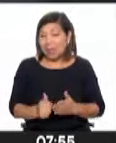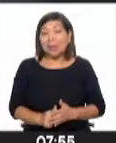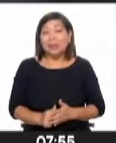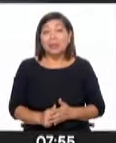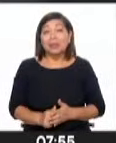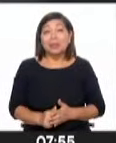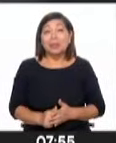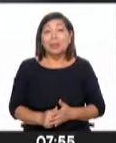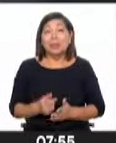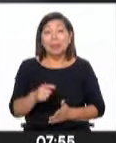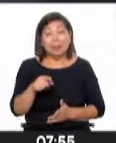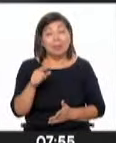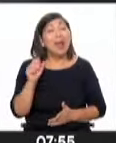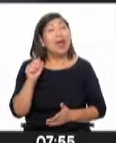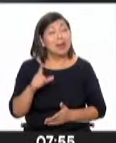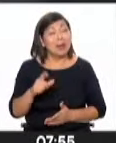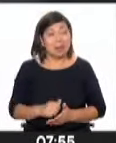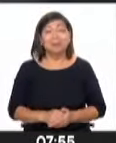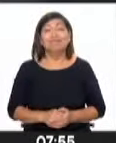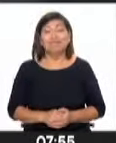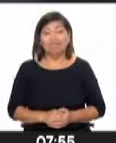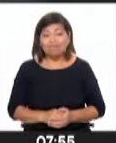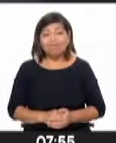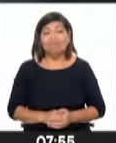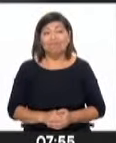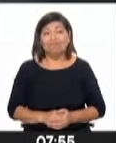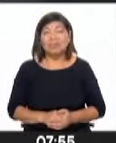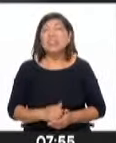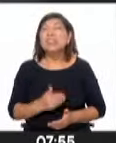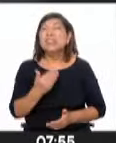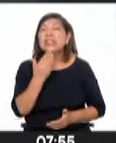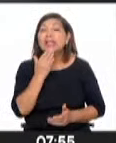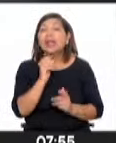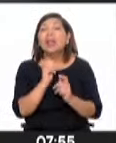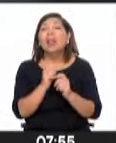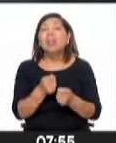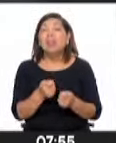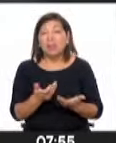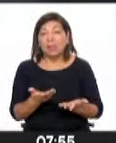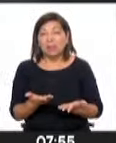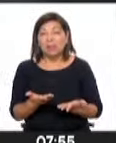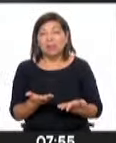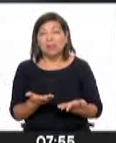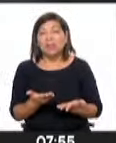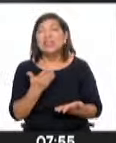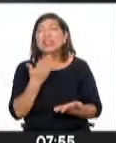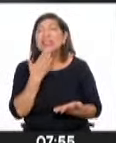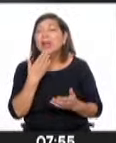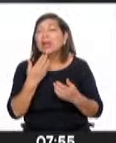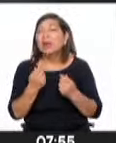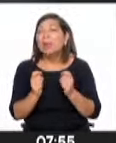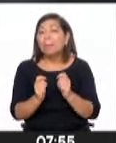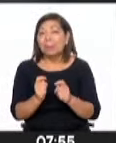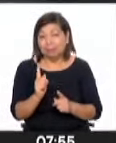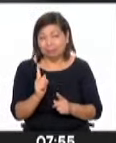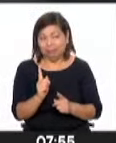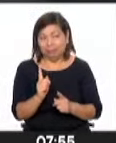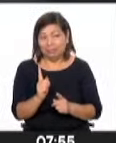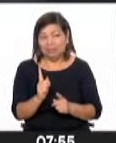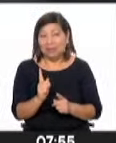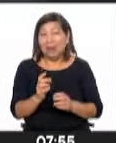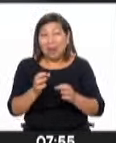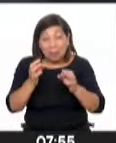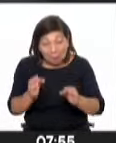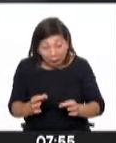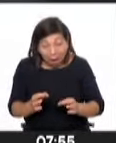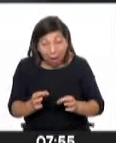hablando de 20 veces más caro, ¿sí? Ahora, ¿quiénes ofrecen? O sea, ¿cuáles son estas empresas o personas? Primero, que son informales.